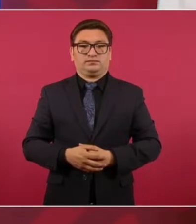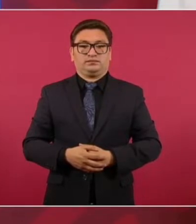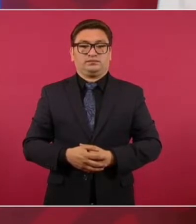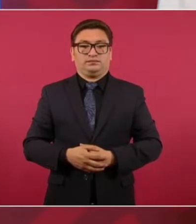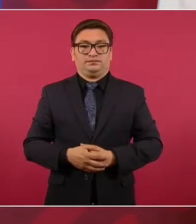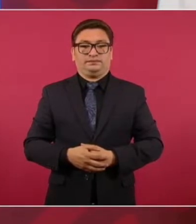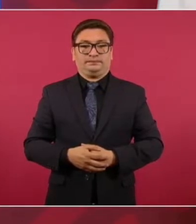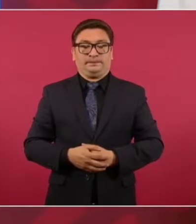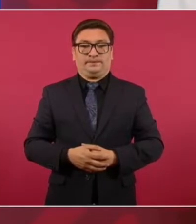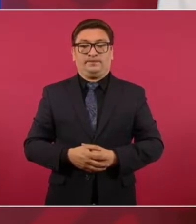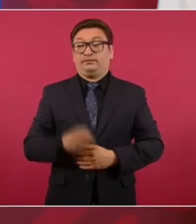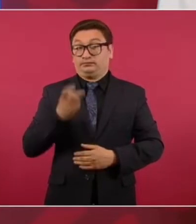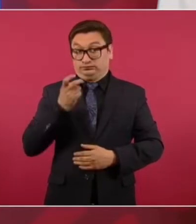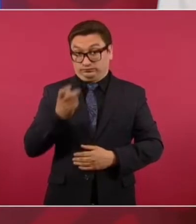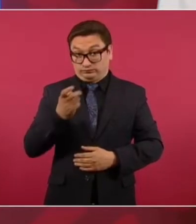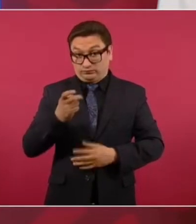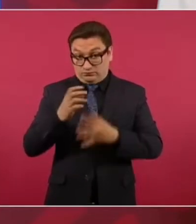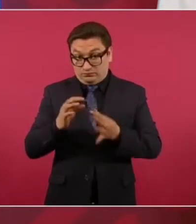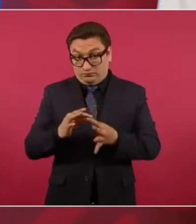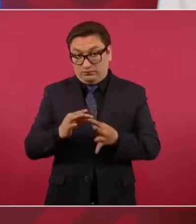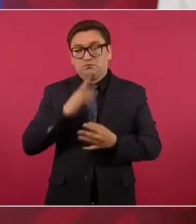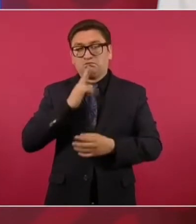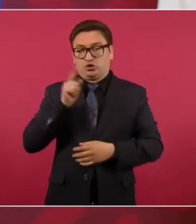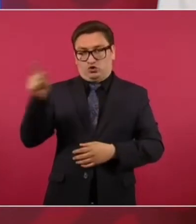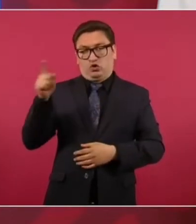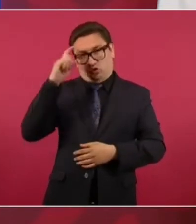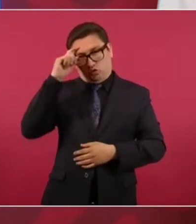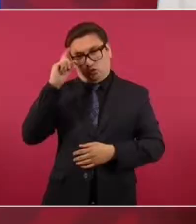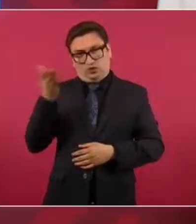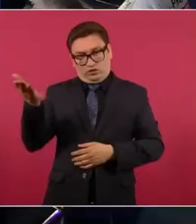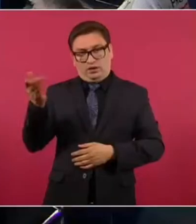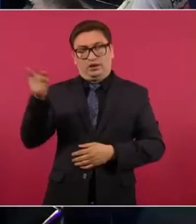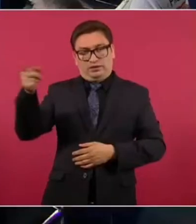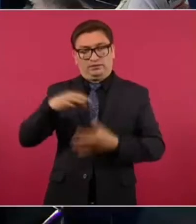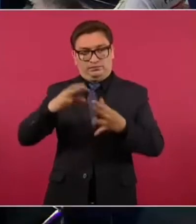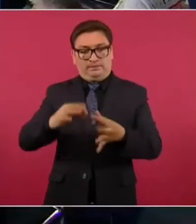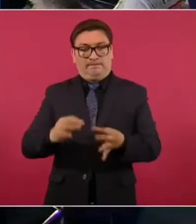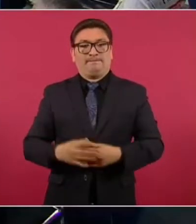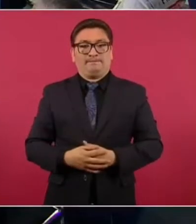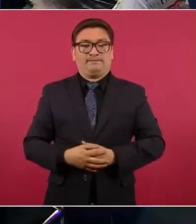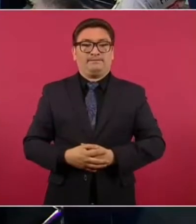Eso sí, vamos a pedirle a Hugo. Sí.